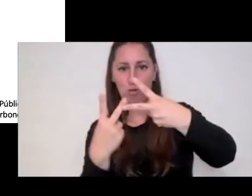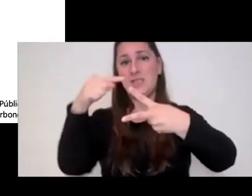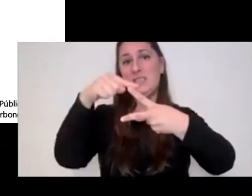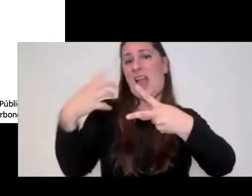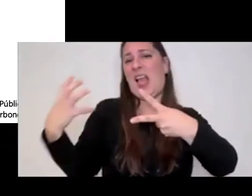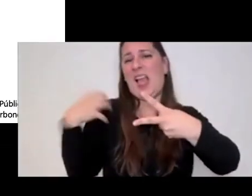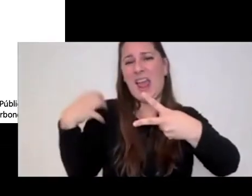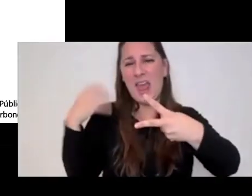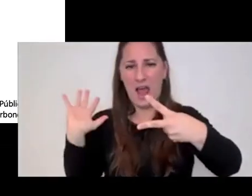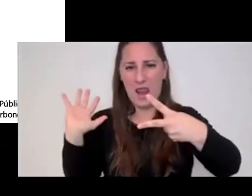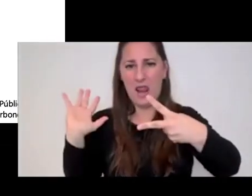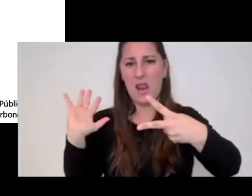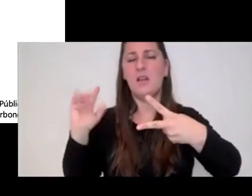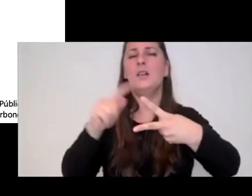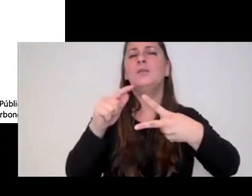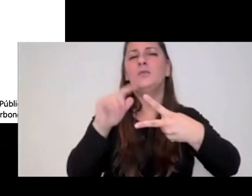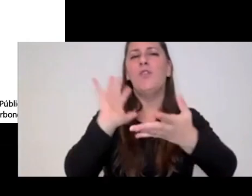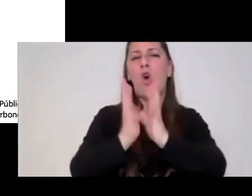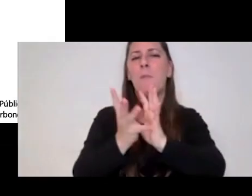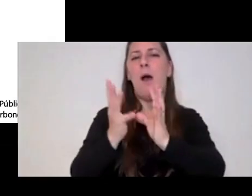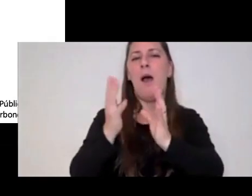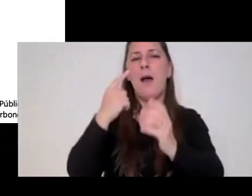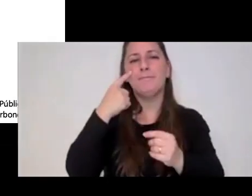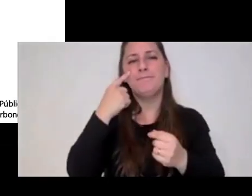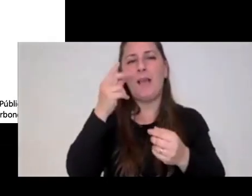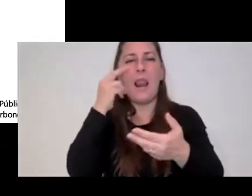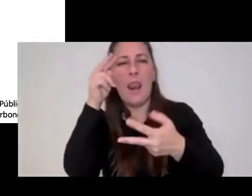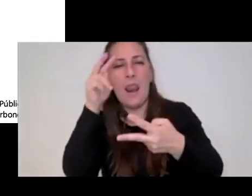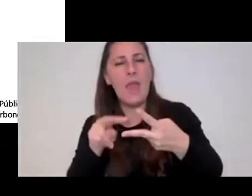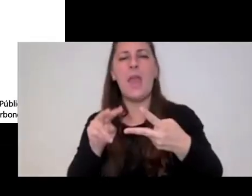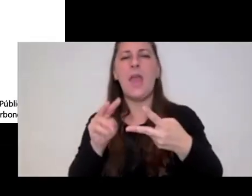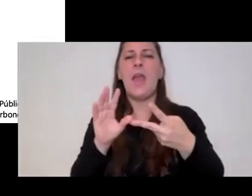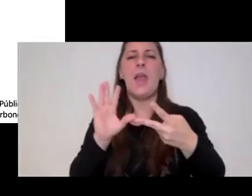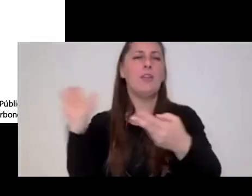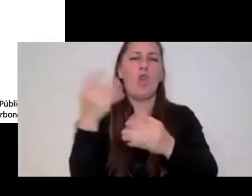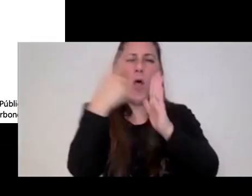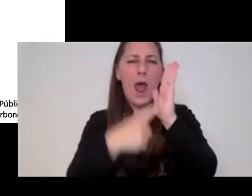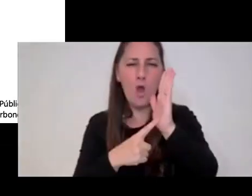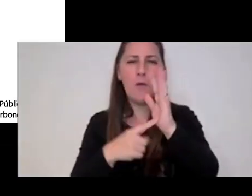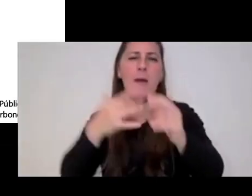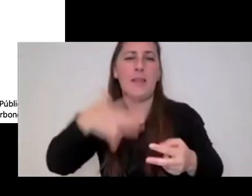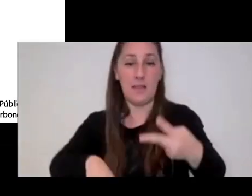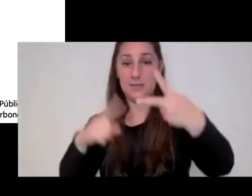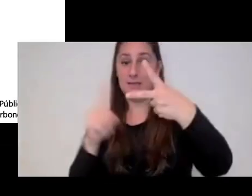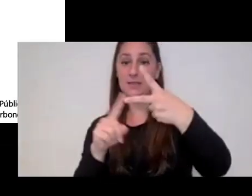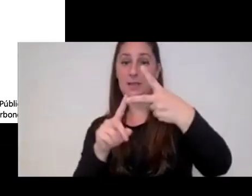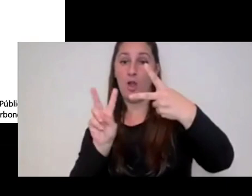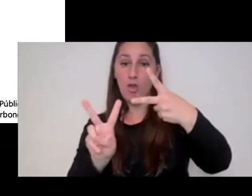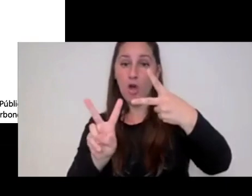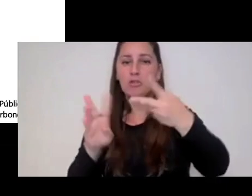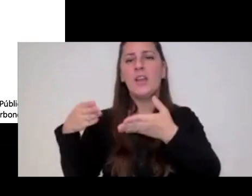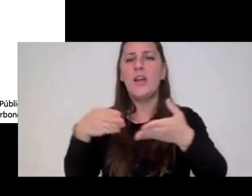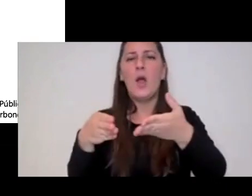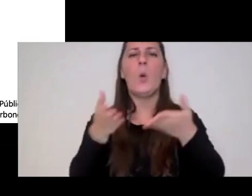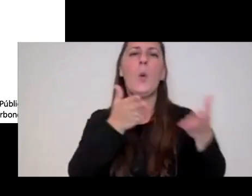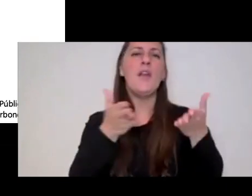forma a llevarnos a la inteligencia de la lectura y la aplicación de toda la norma. Y un capítulo 2 que está orientado a beneficios fiscales, pero